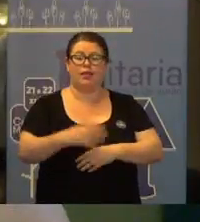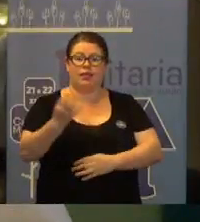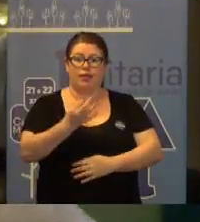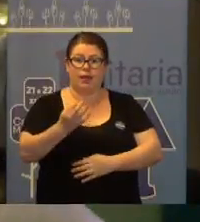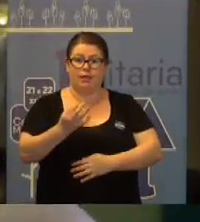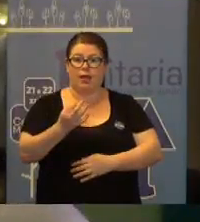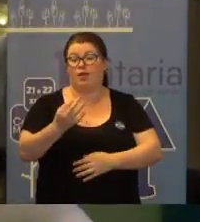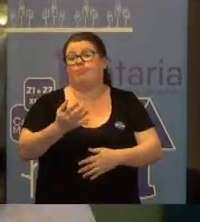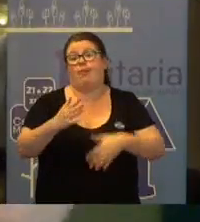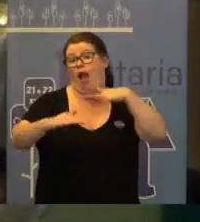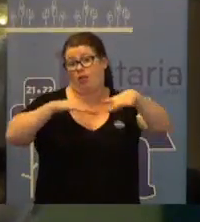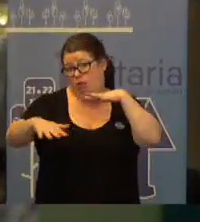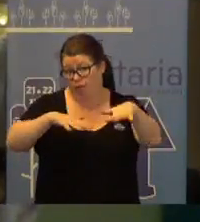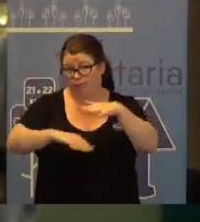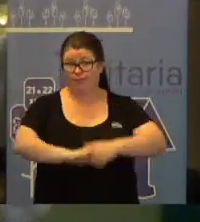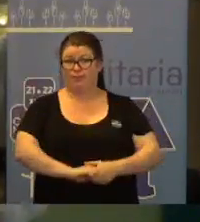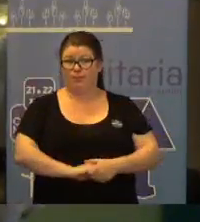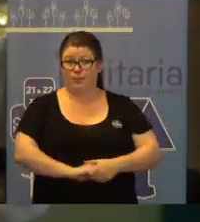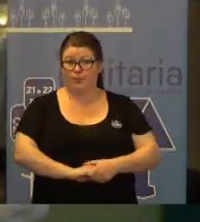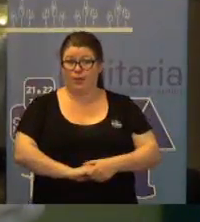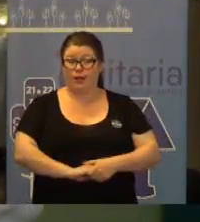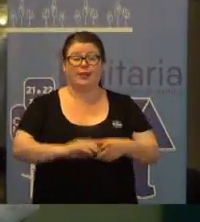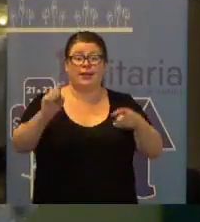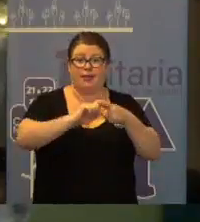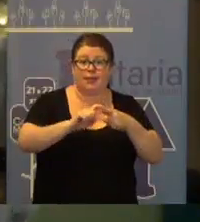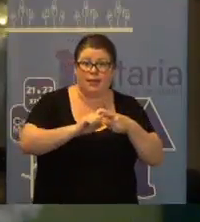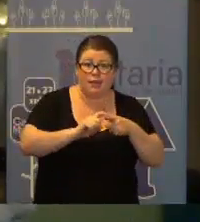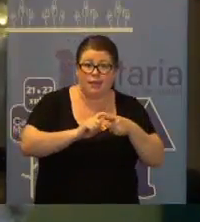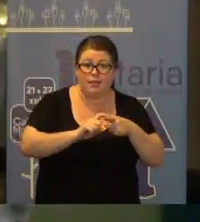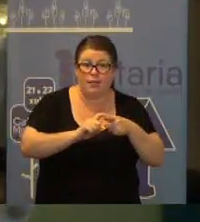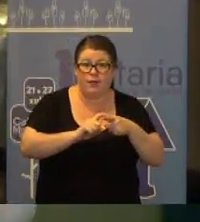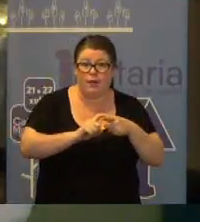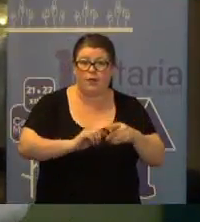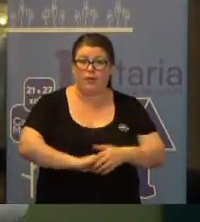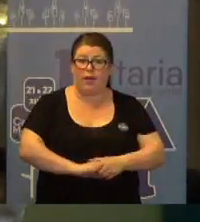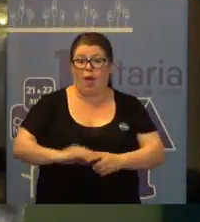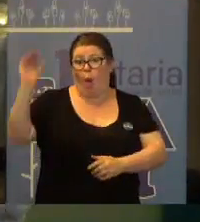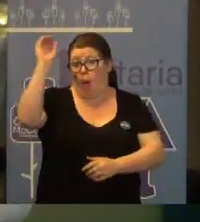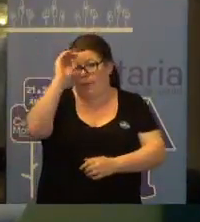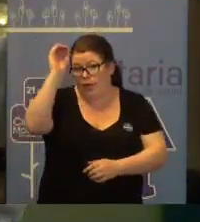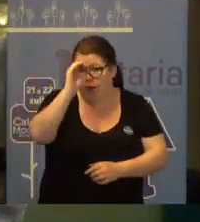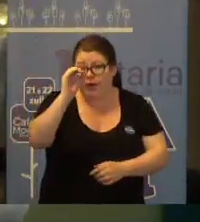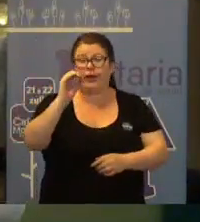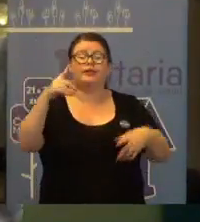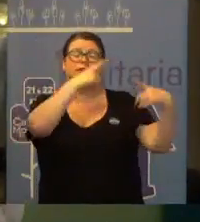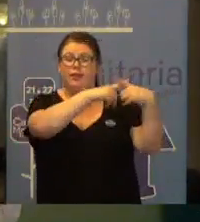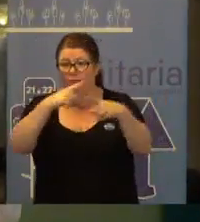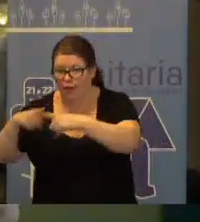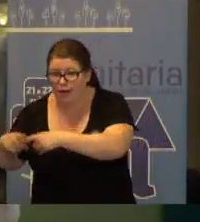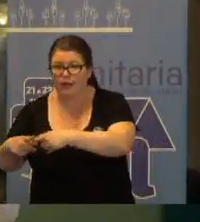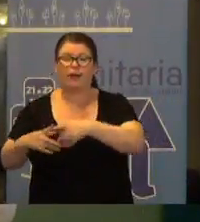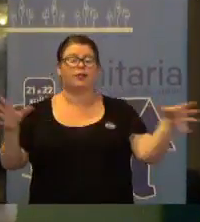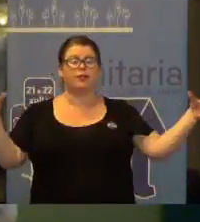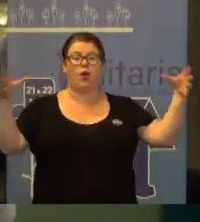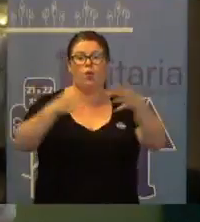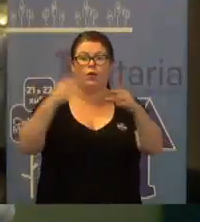unidade de acción. Ese tipo de confluencia ou de articulación de elementos diferentes que se